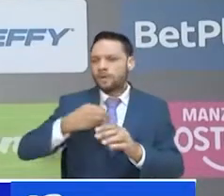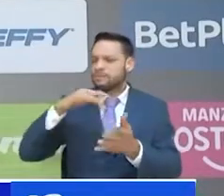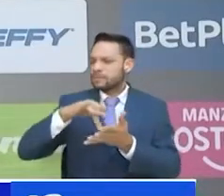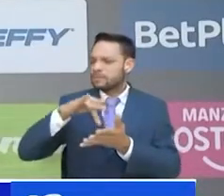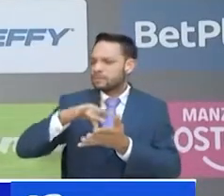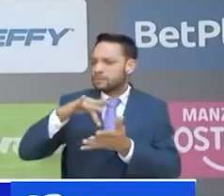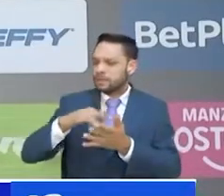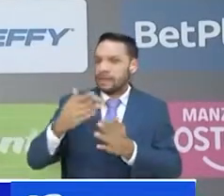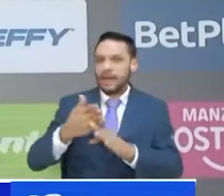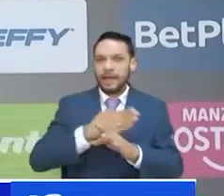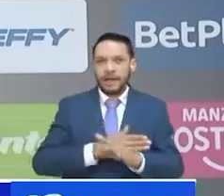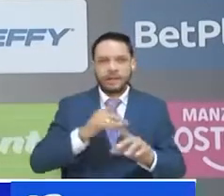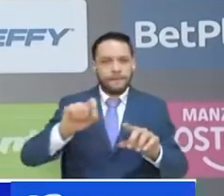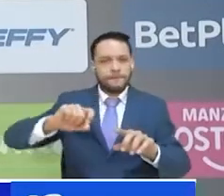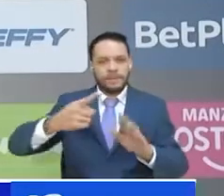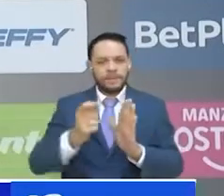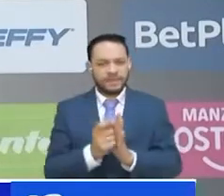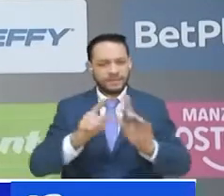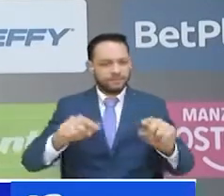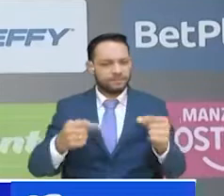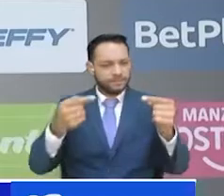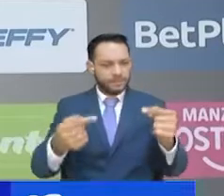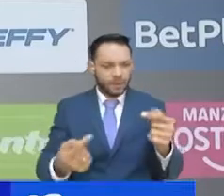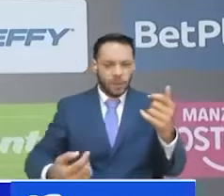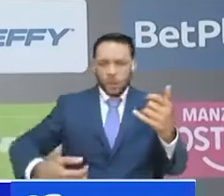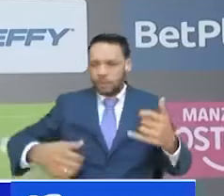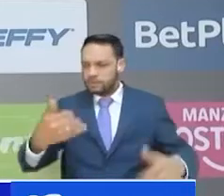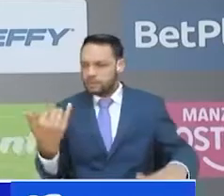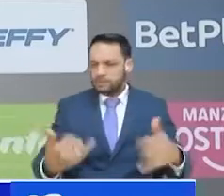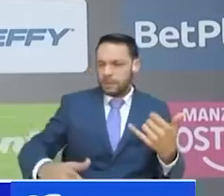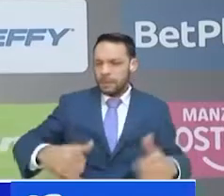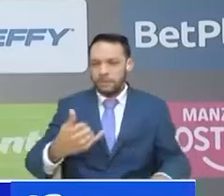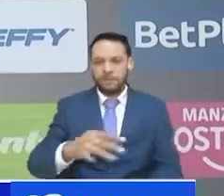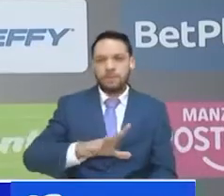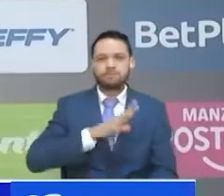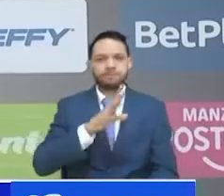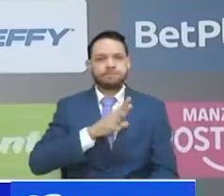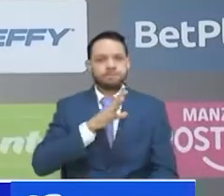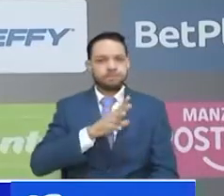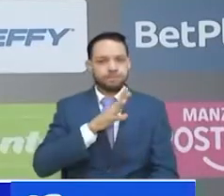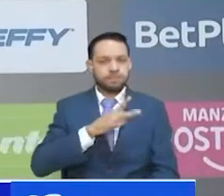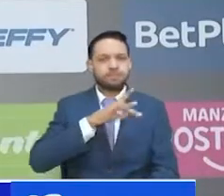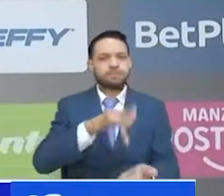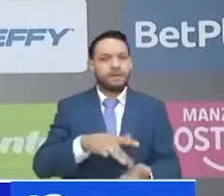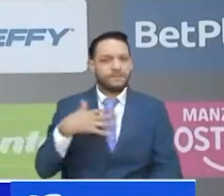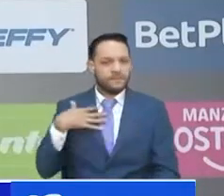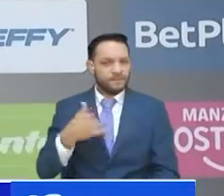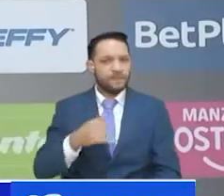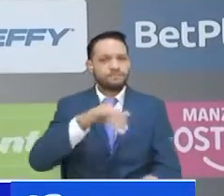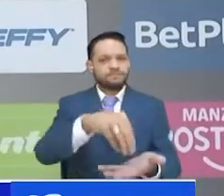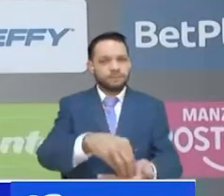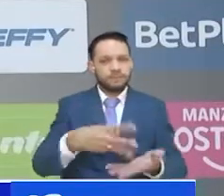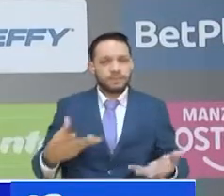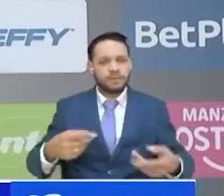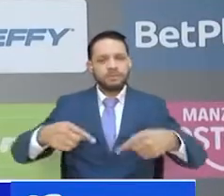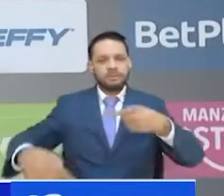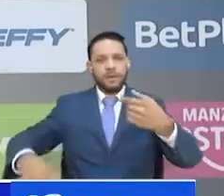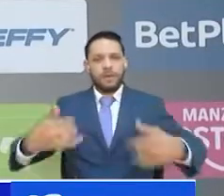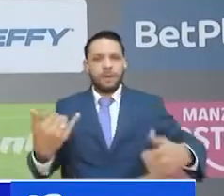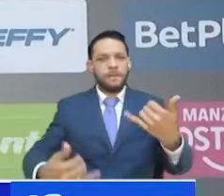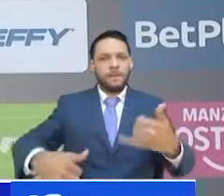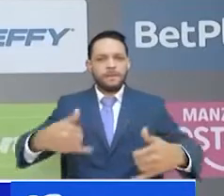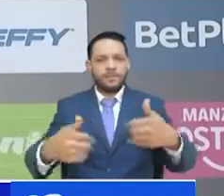primer clásico. Es algo que me representa mucho orgullo y me tiene con muchas ganas de hacer un excelente